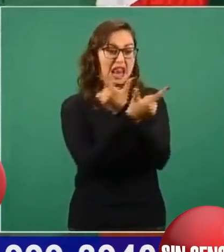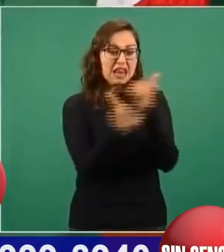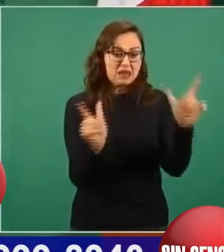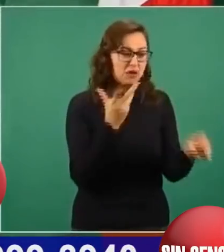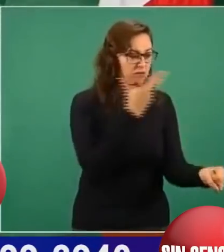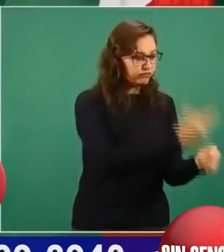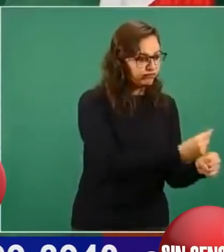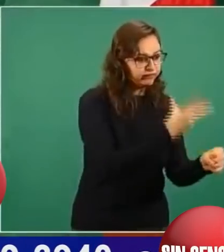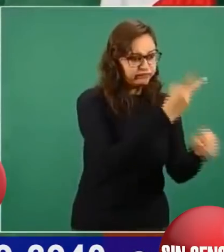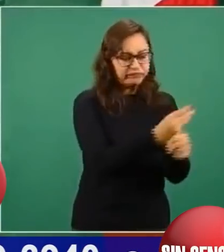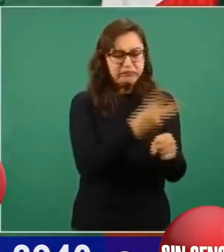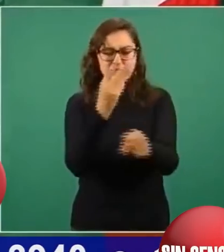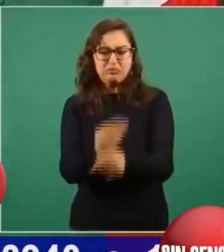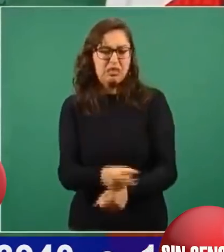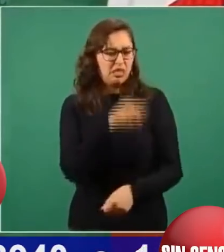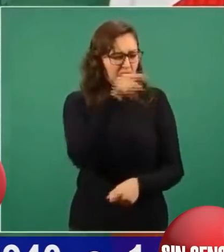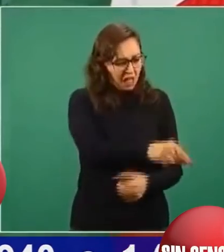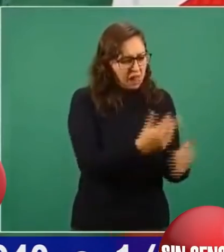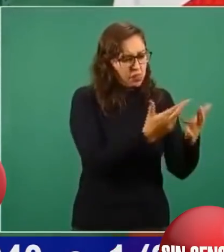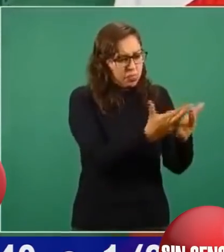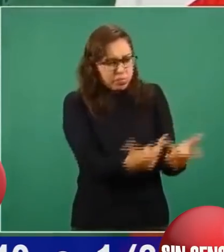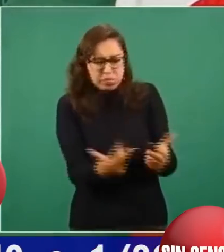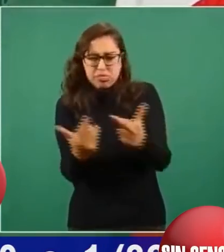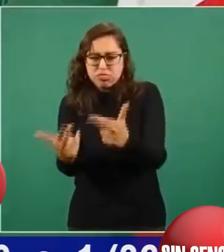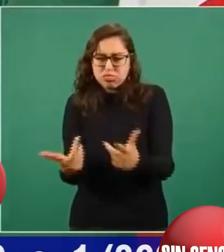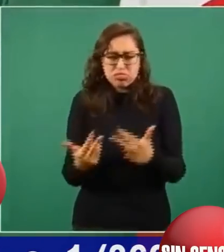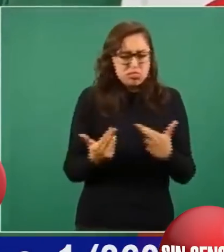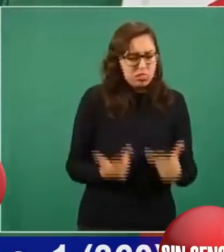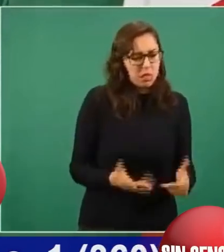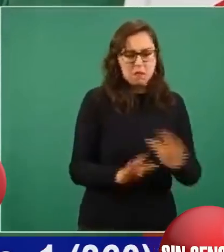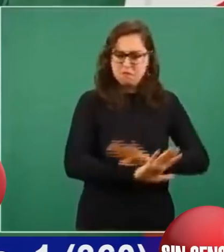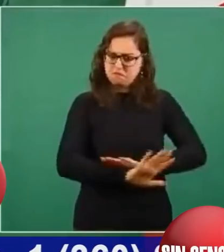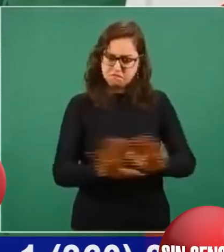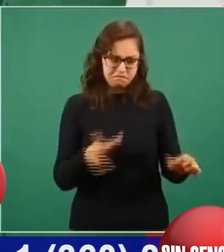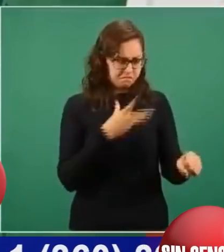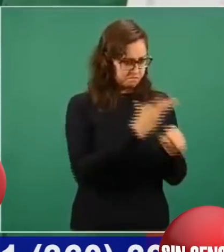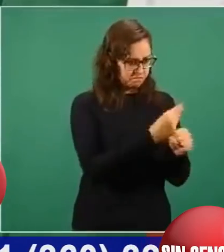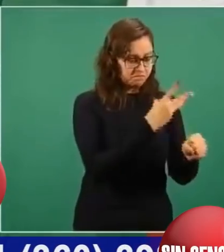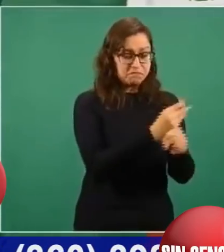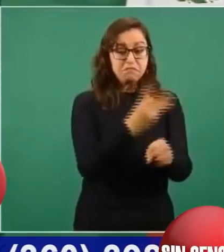para que no se nos llenen de baches. Eso no se ve,